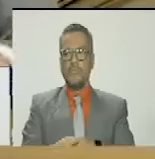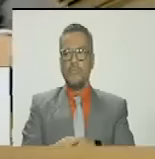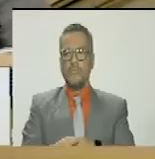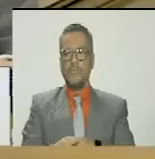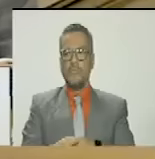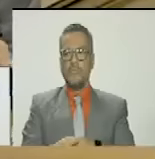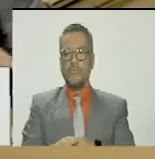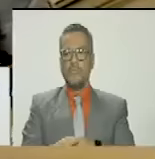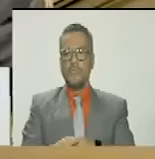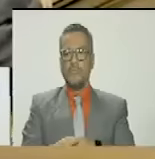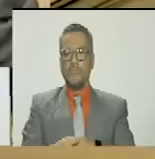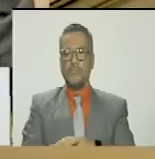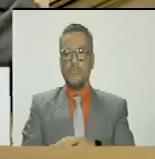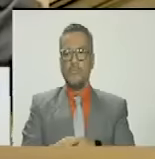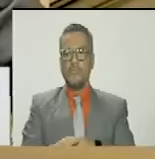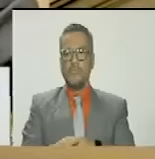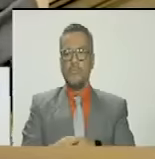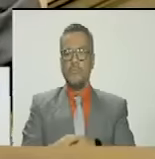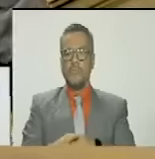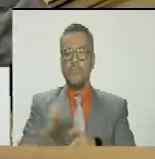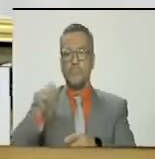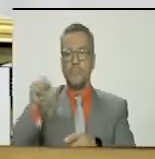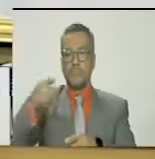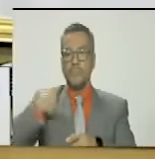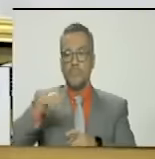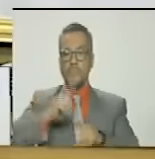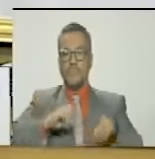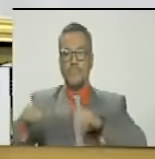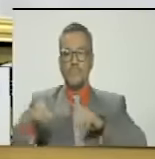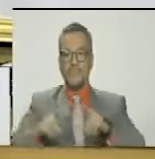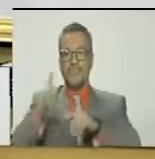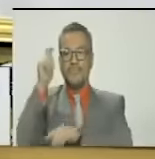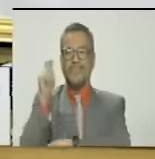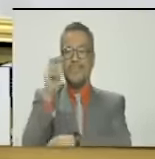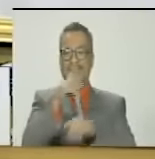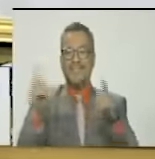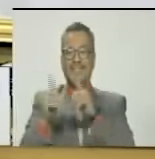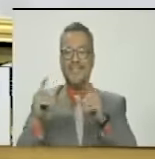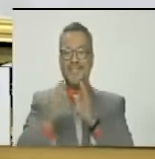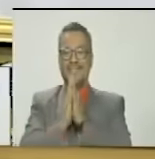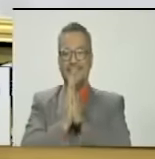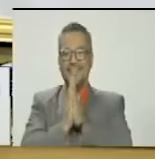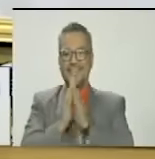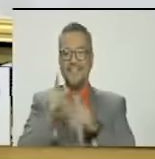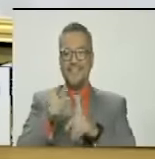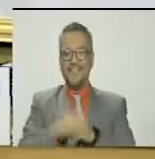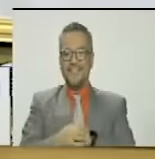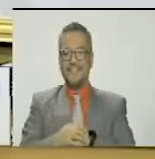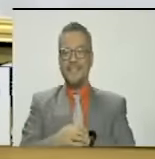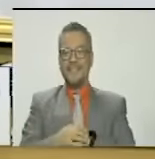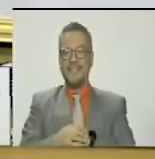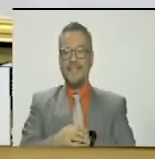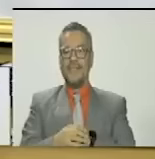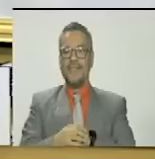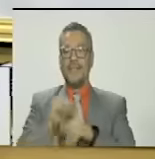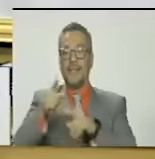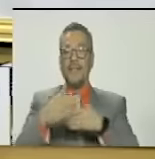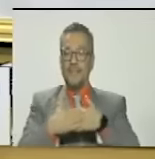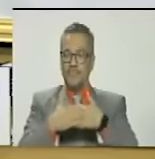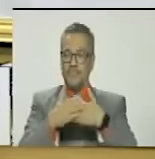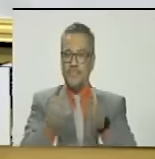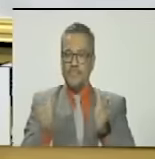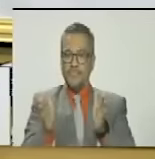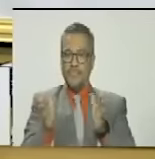Si hay quórum, ciudadano presidente. Director de debate, director, por favor. Director de debate. Gracias. Se declara